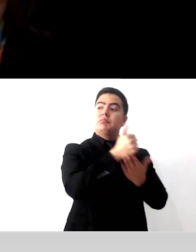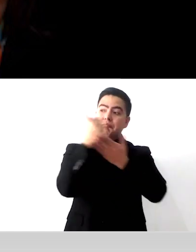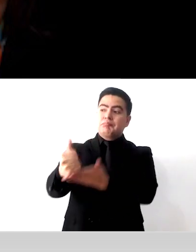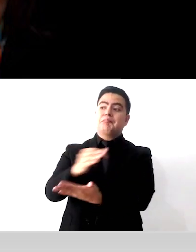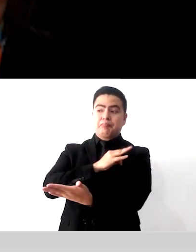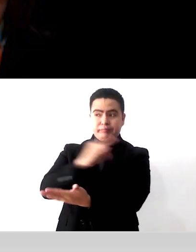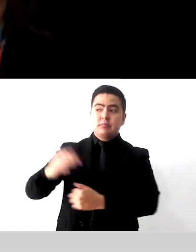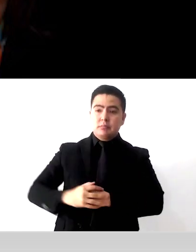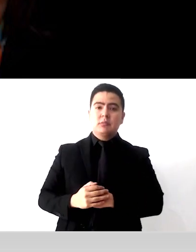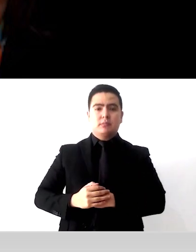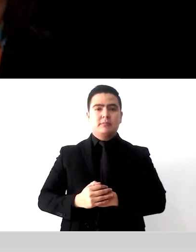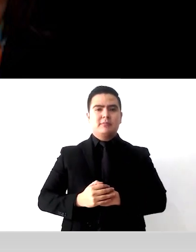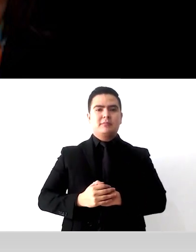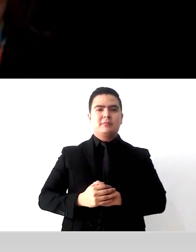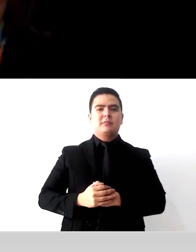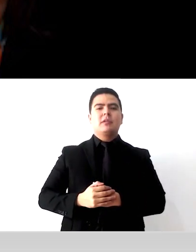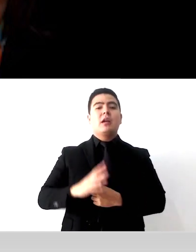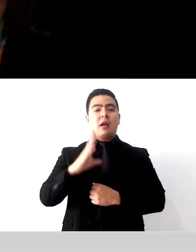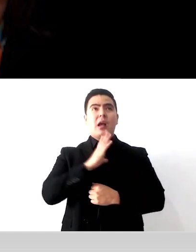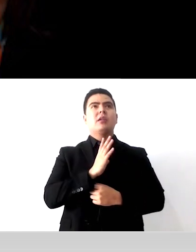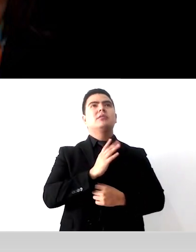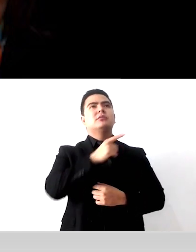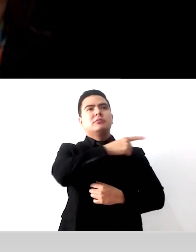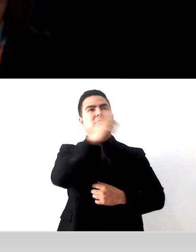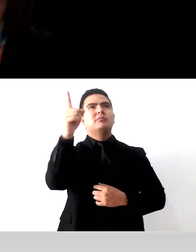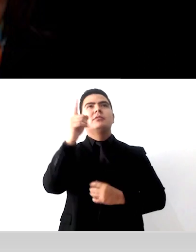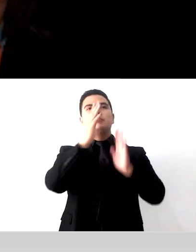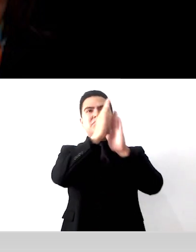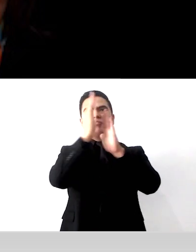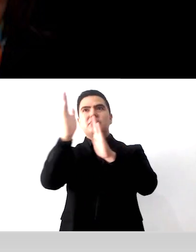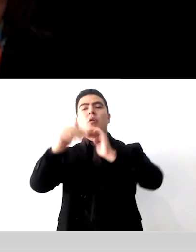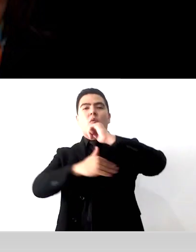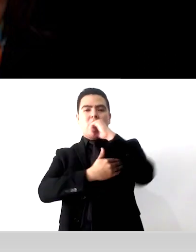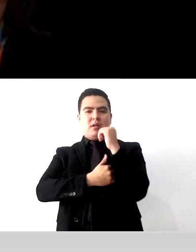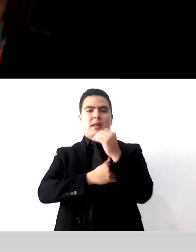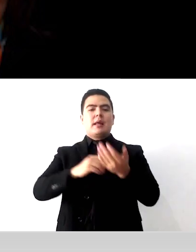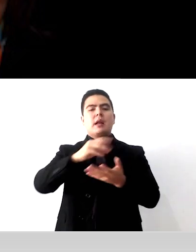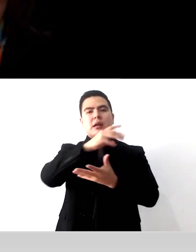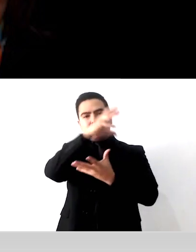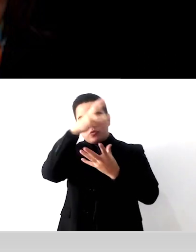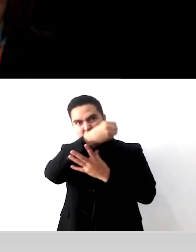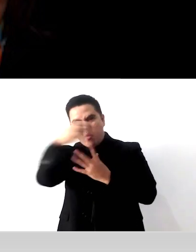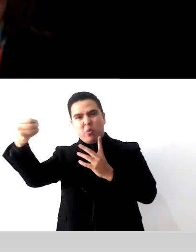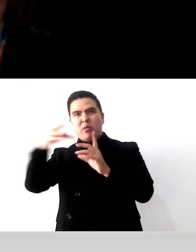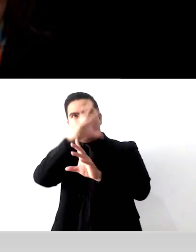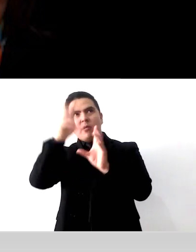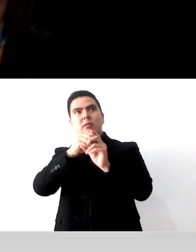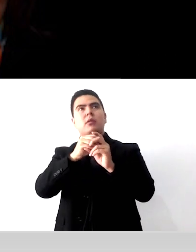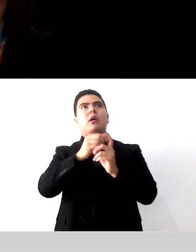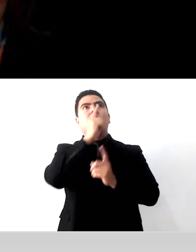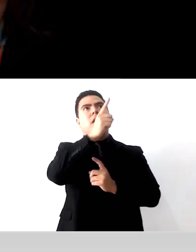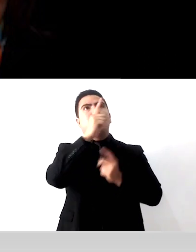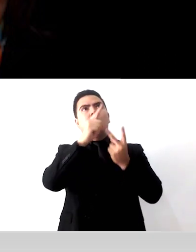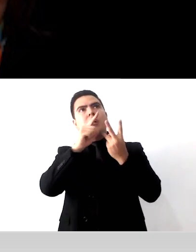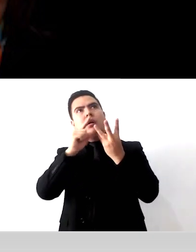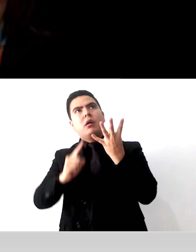quedaron bien bonitos y muy bien hechos, pero no se aplican. Bueno, que conozcan los protocolos, que vayan a sus instancias partidistas, pero puede ser